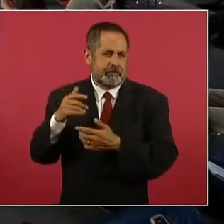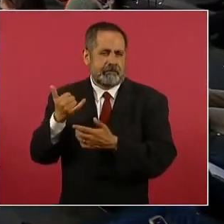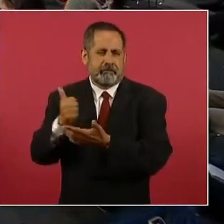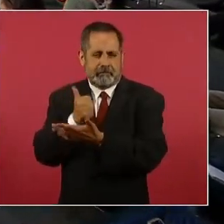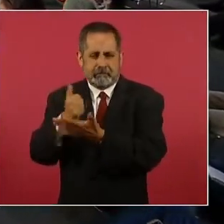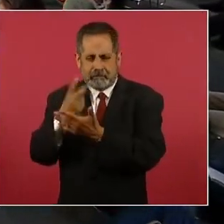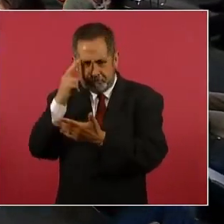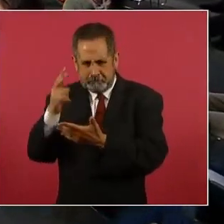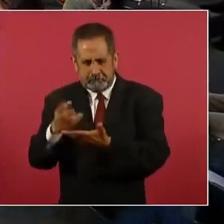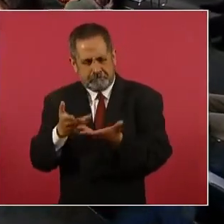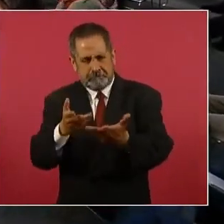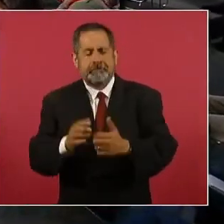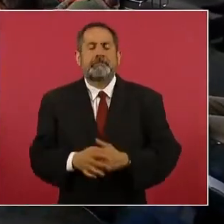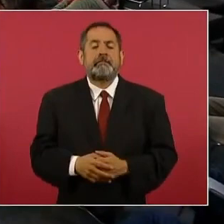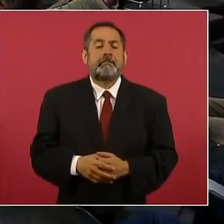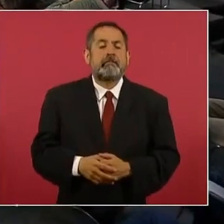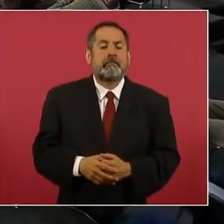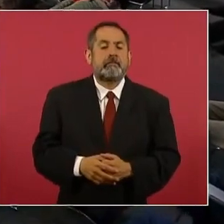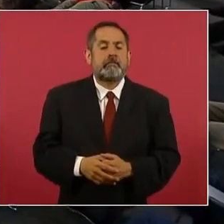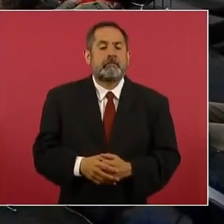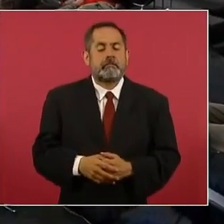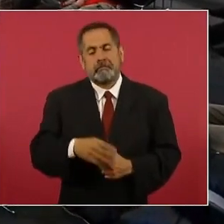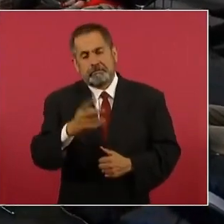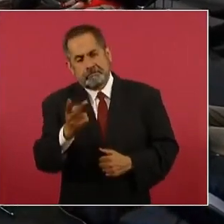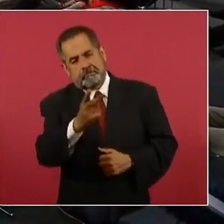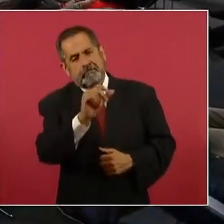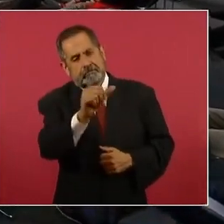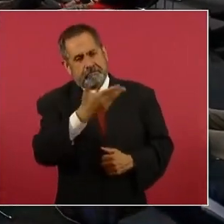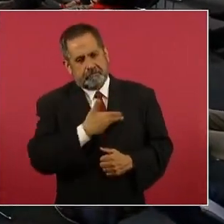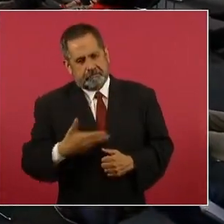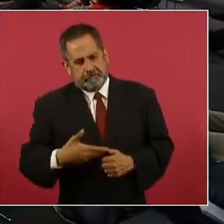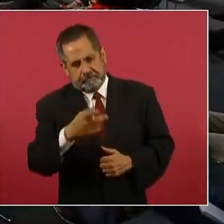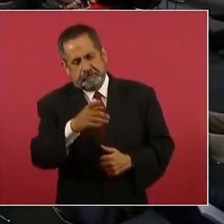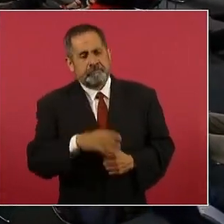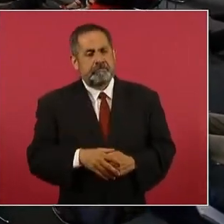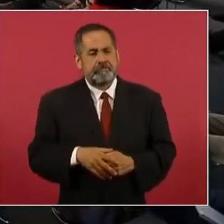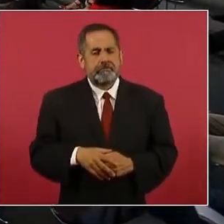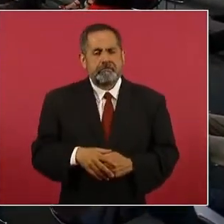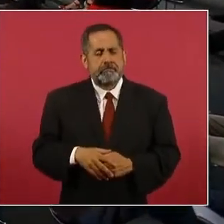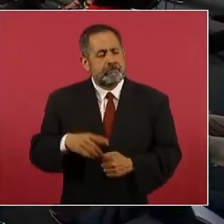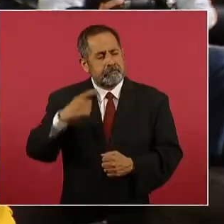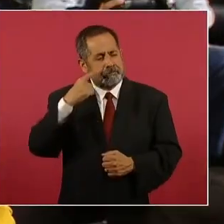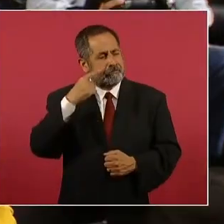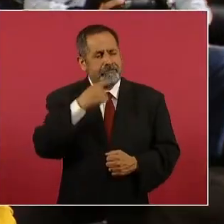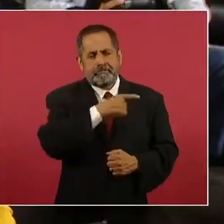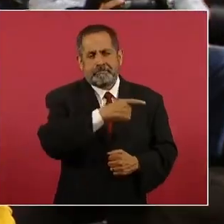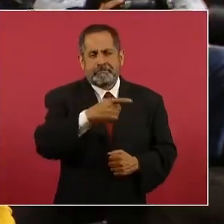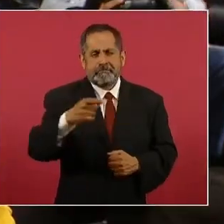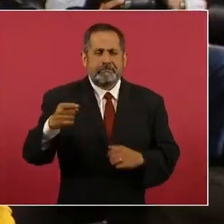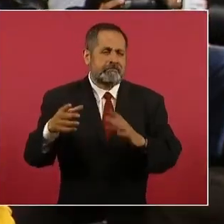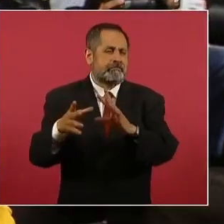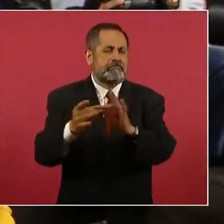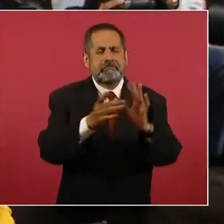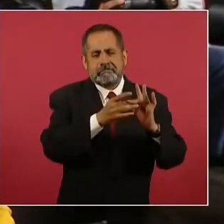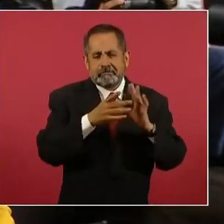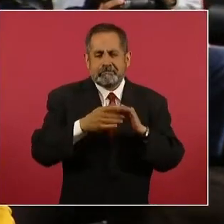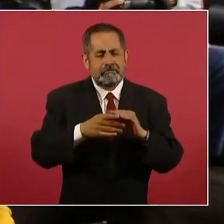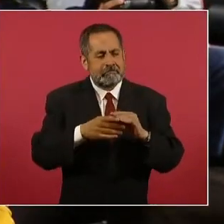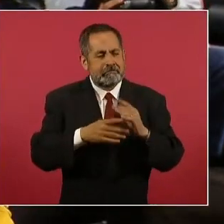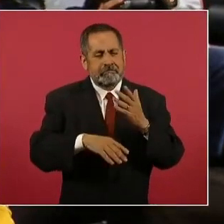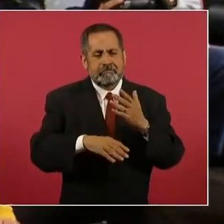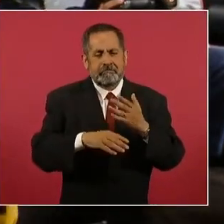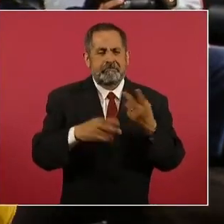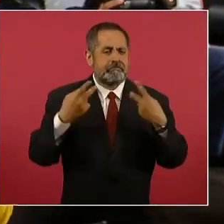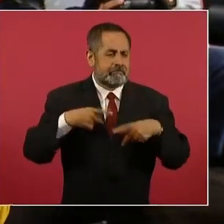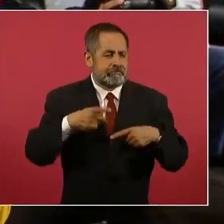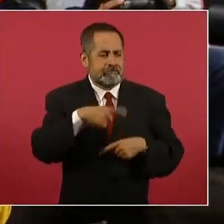México. Señor presidente, con todas estas hondanadas que se han dado por parte de opositores y